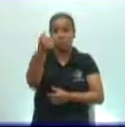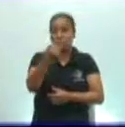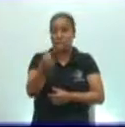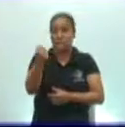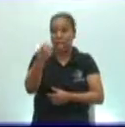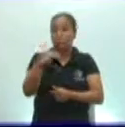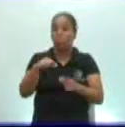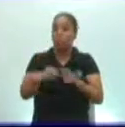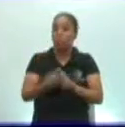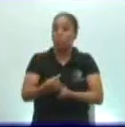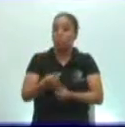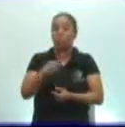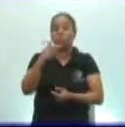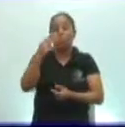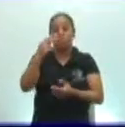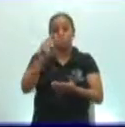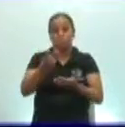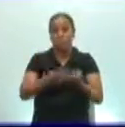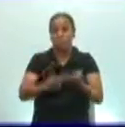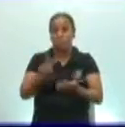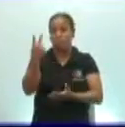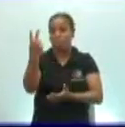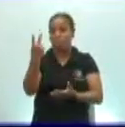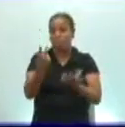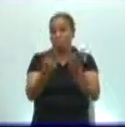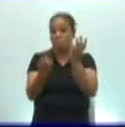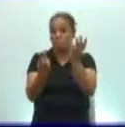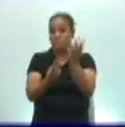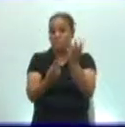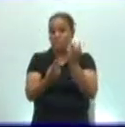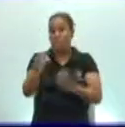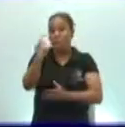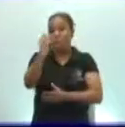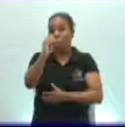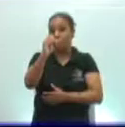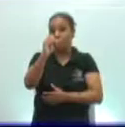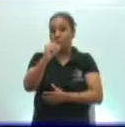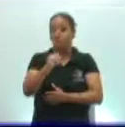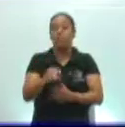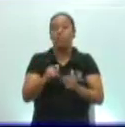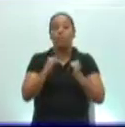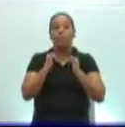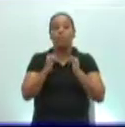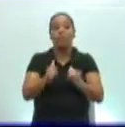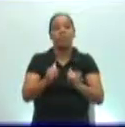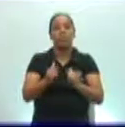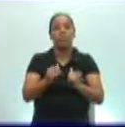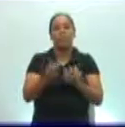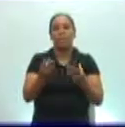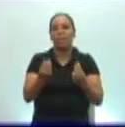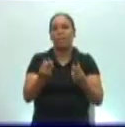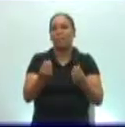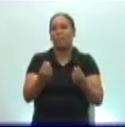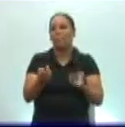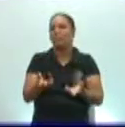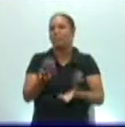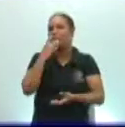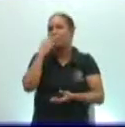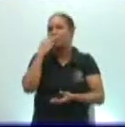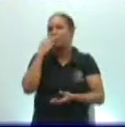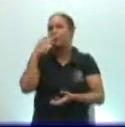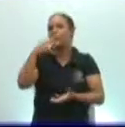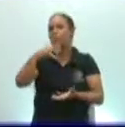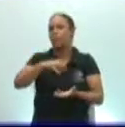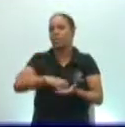Por eso representamos el subíndice 2, que nos indica la cantidad de átomos de oxígeno presentes en esta